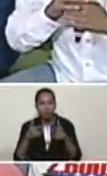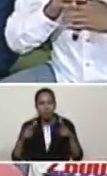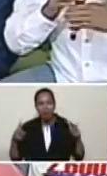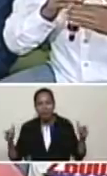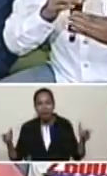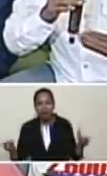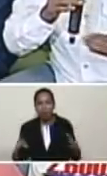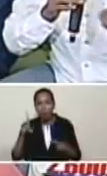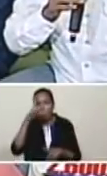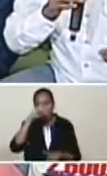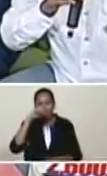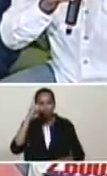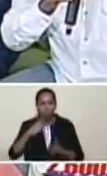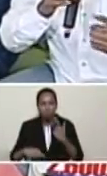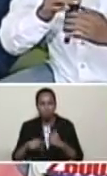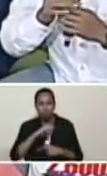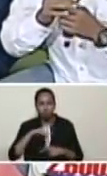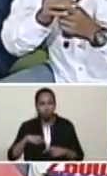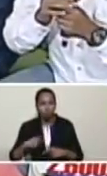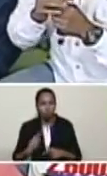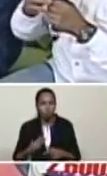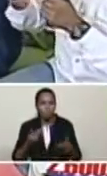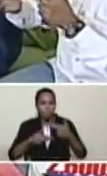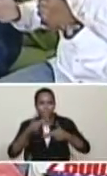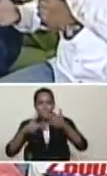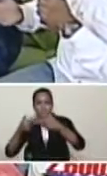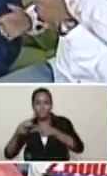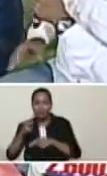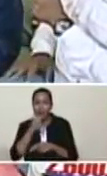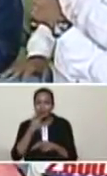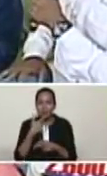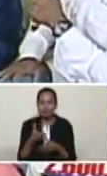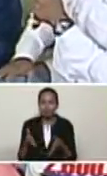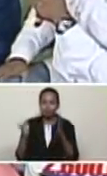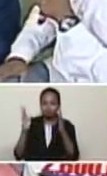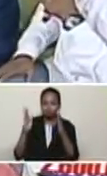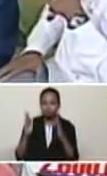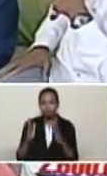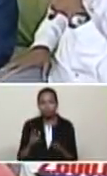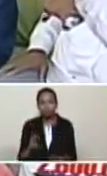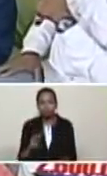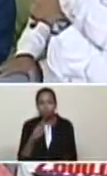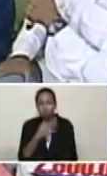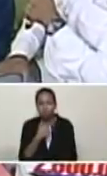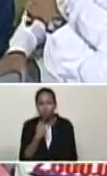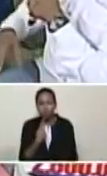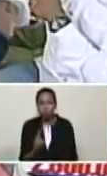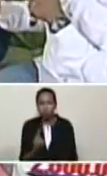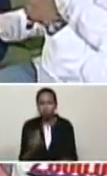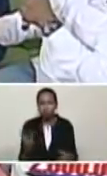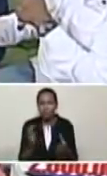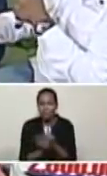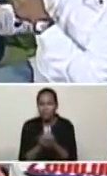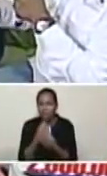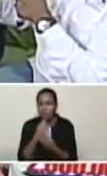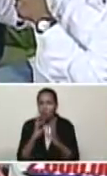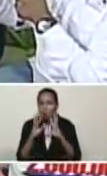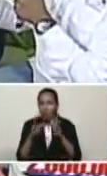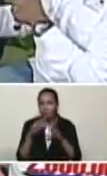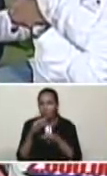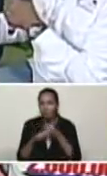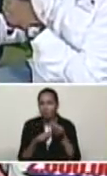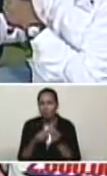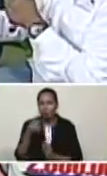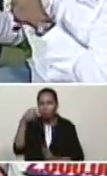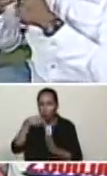medio construyáramos este urbanismo tan hermoso. Pero yo quiero que sea la compañera Marisol que nos cuente desde su